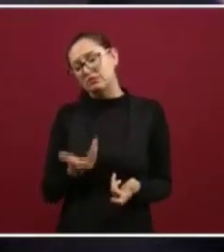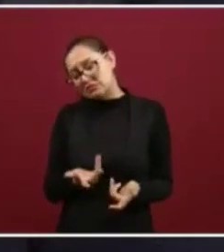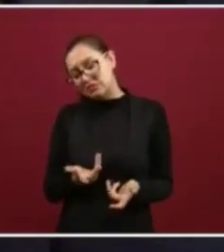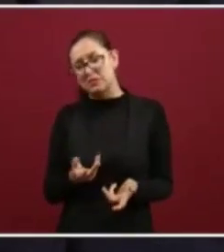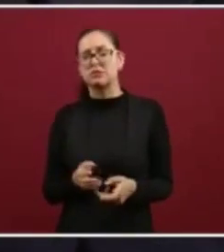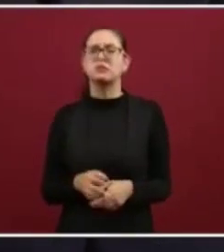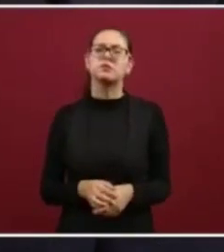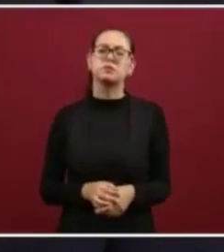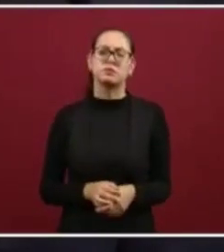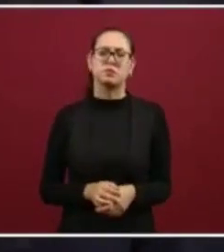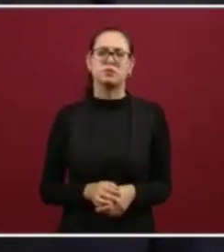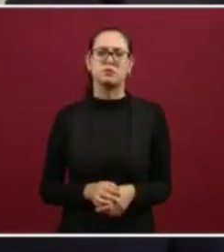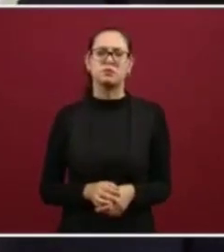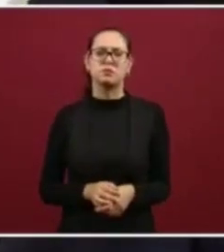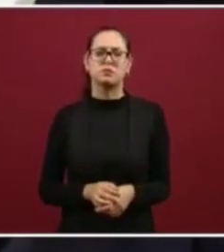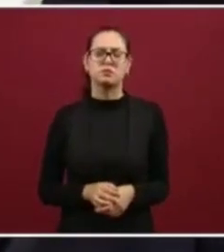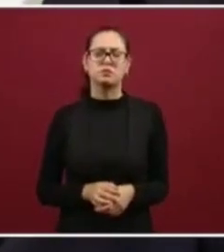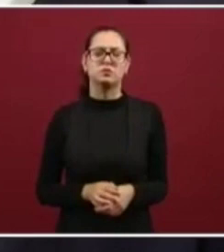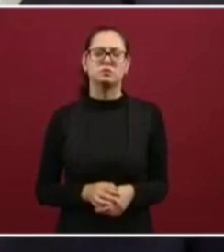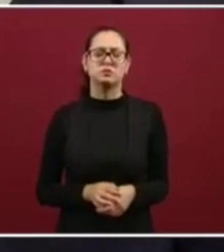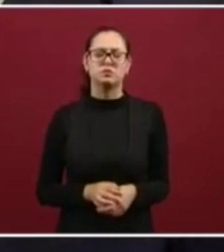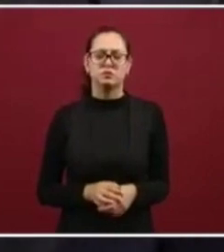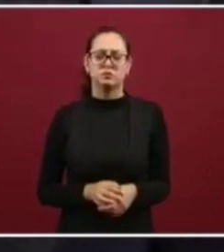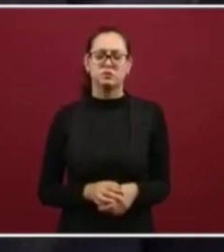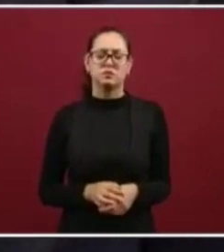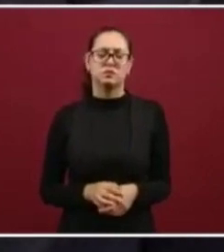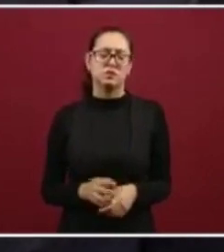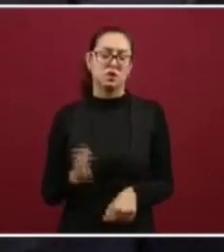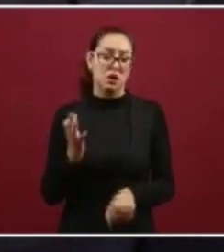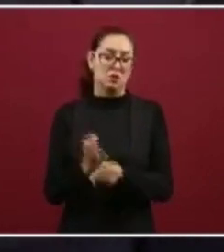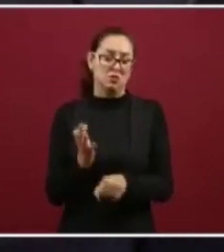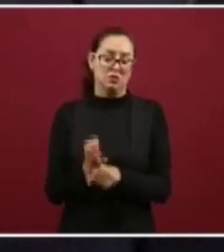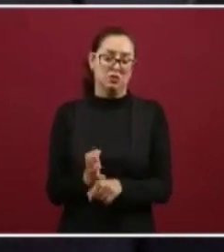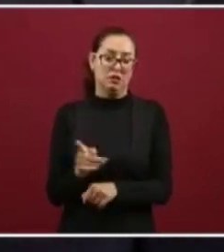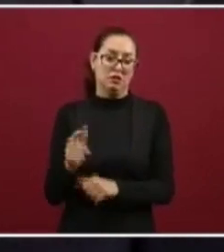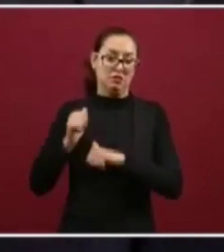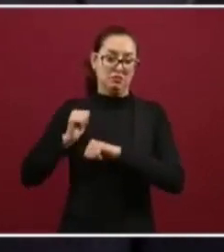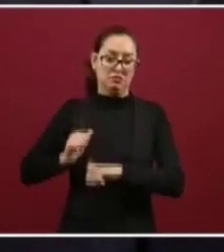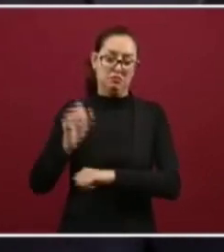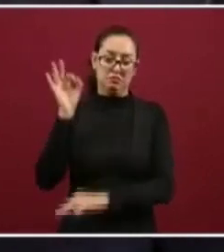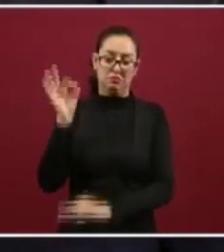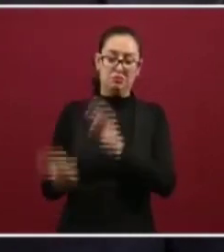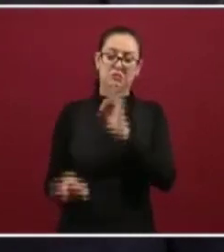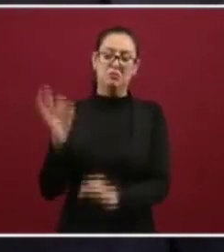incluso hay una investigación del Poder Legislativo,